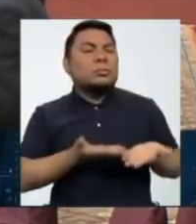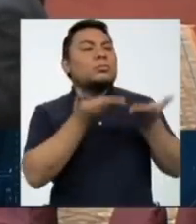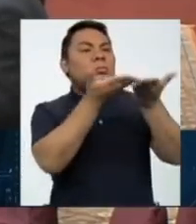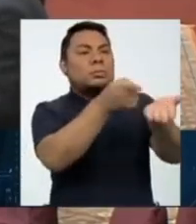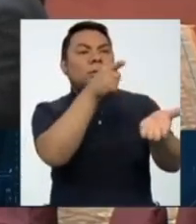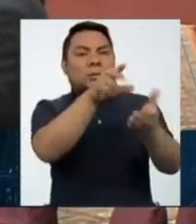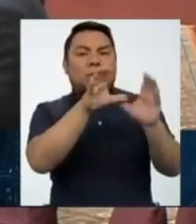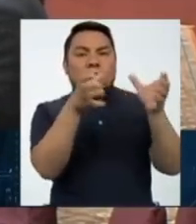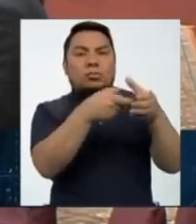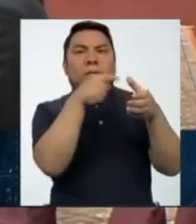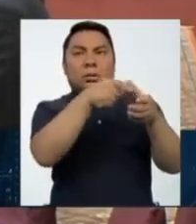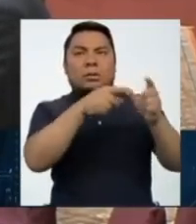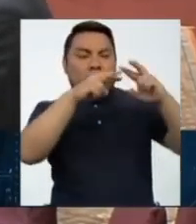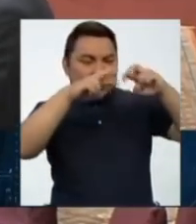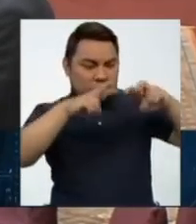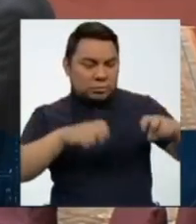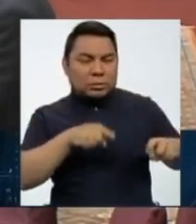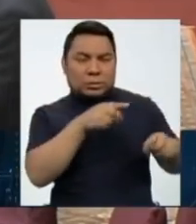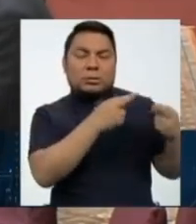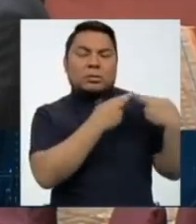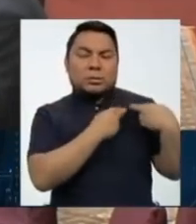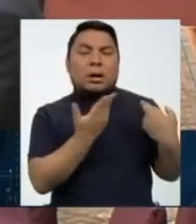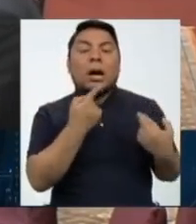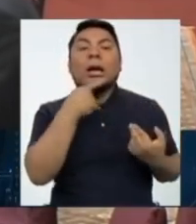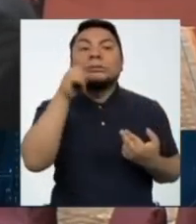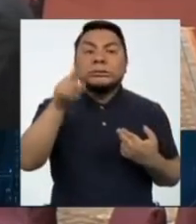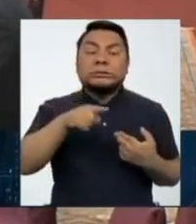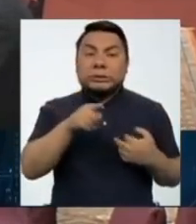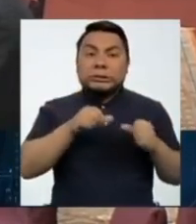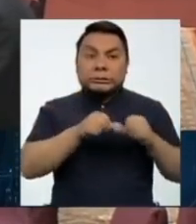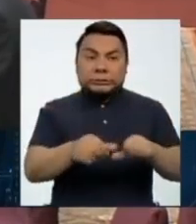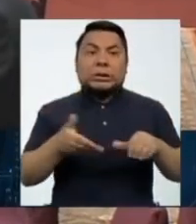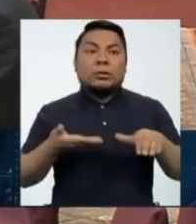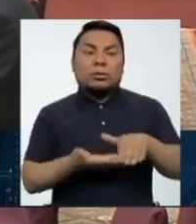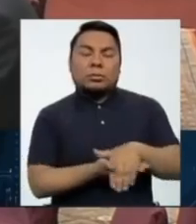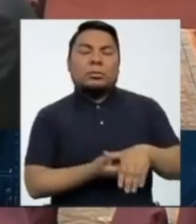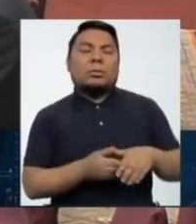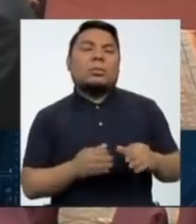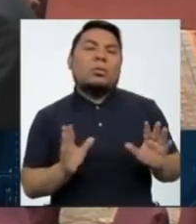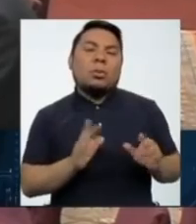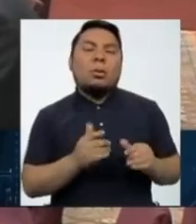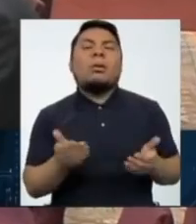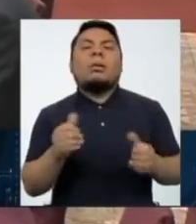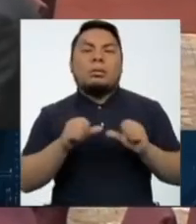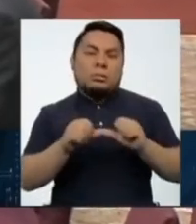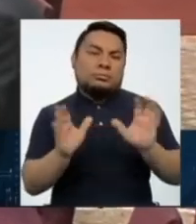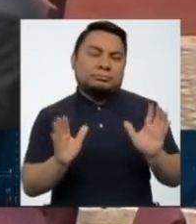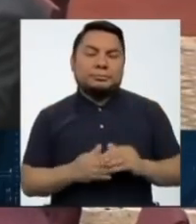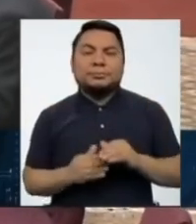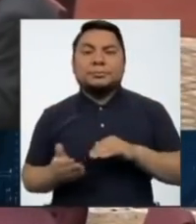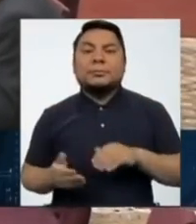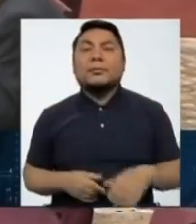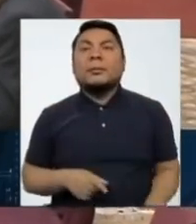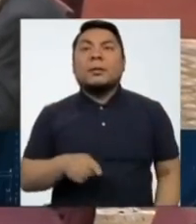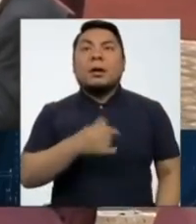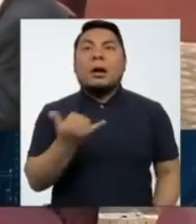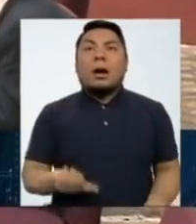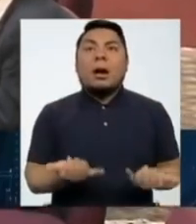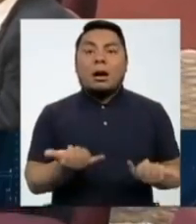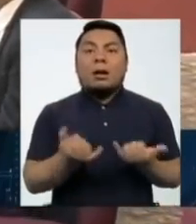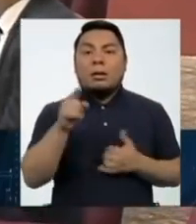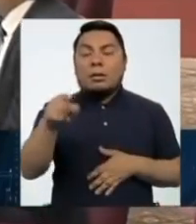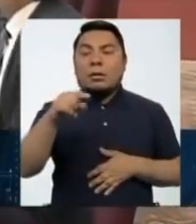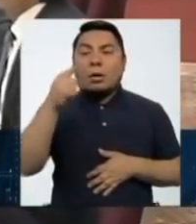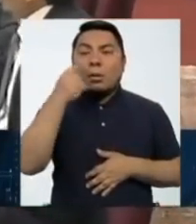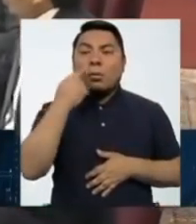de la denuncia del congresista Héctor Becerril. En este momento, el congresista Juan Chaput expone el informe contra el